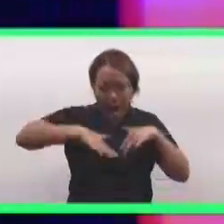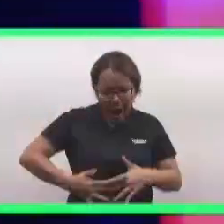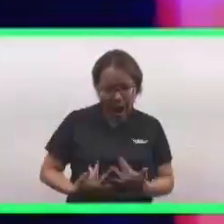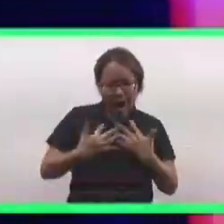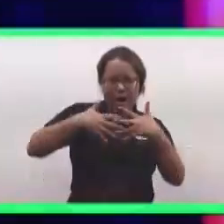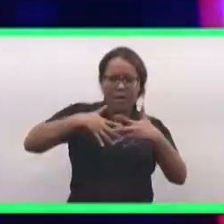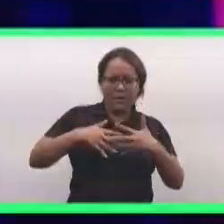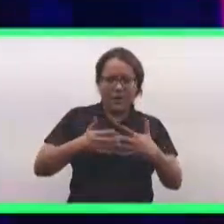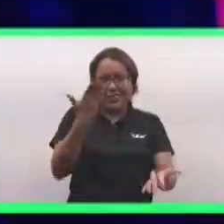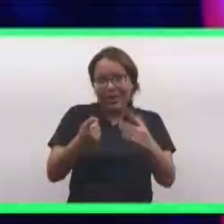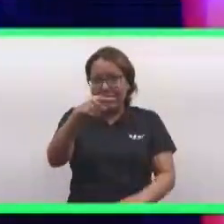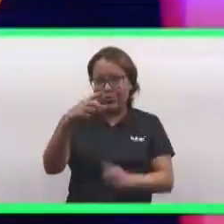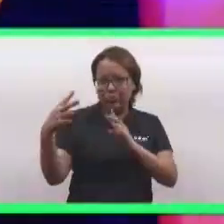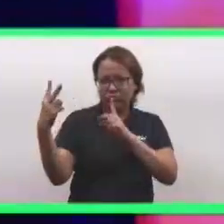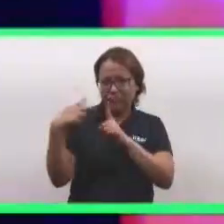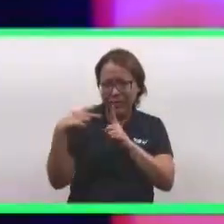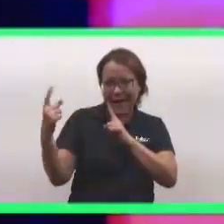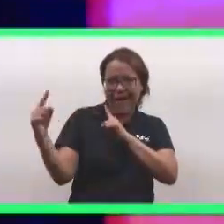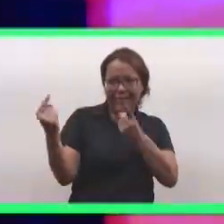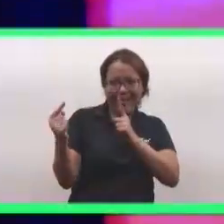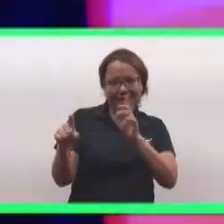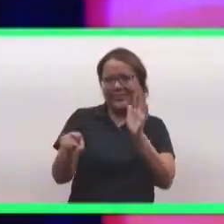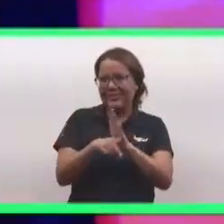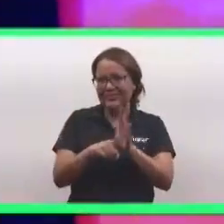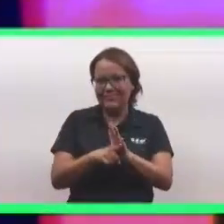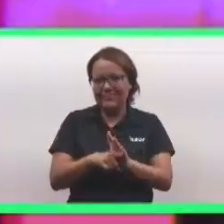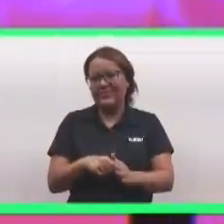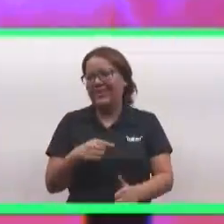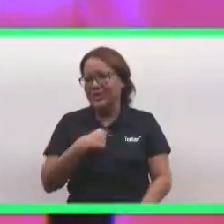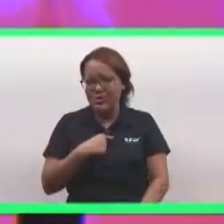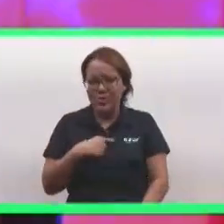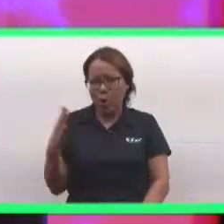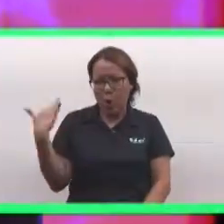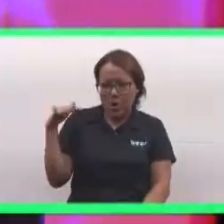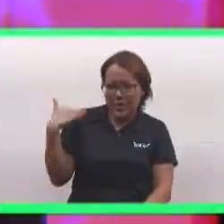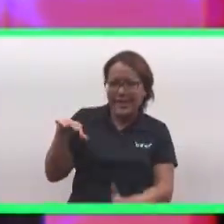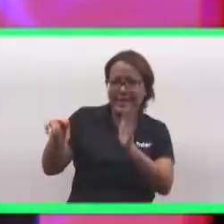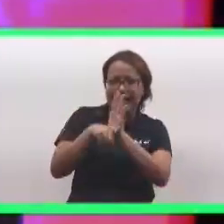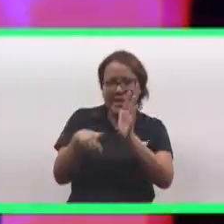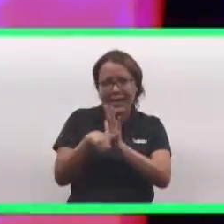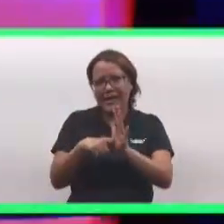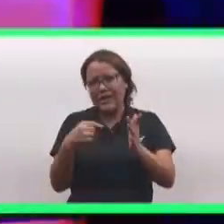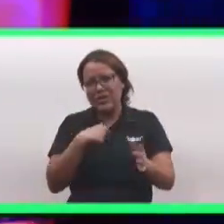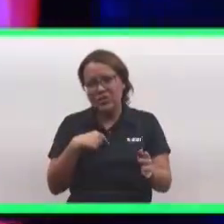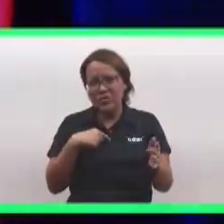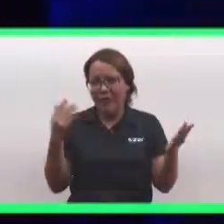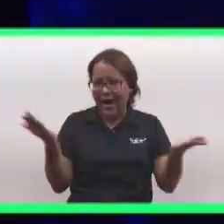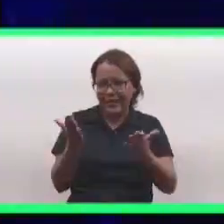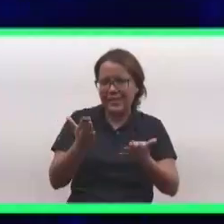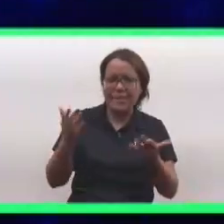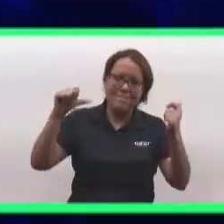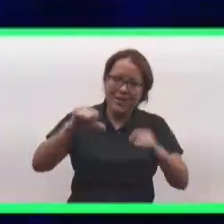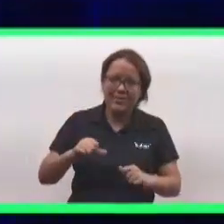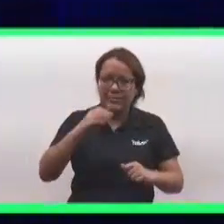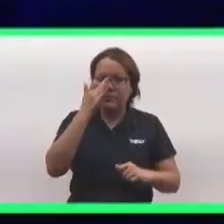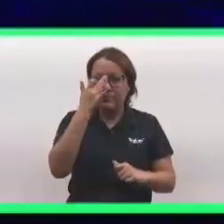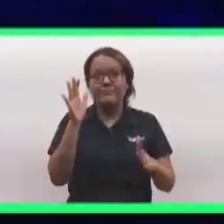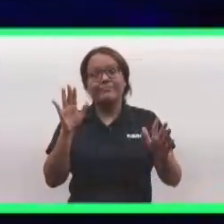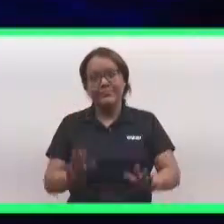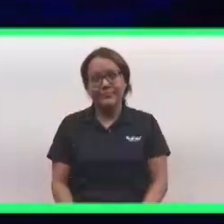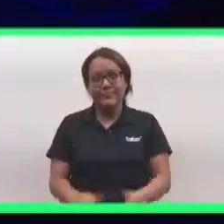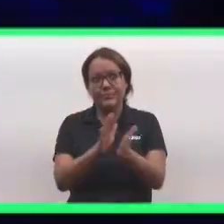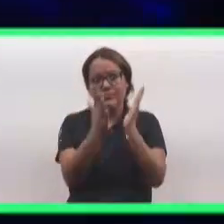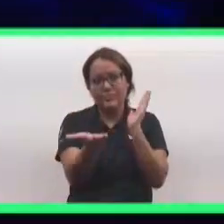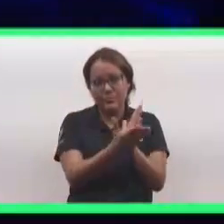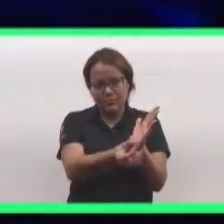tu carácter? ¿Será tu amargura? ¿Serán tus amigos? ¿Serán nuestras malas mañas? ¿Serán nuestras malas prácticas? La palabra del Señor te da una